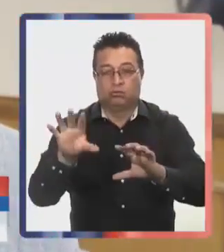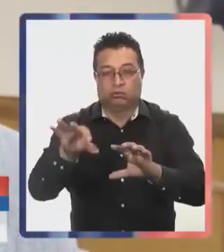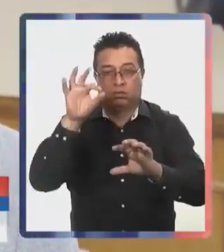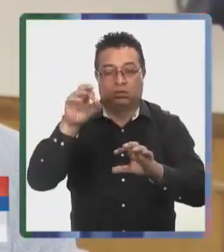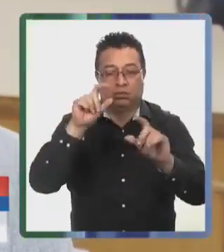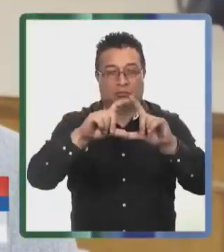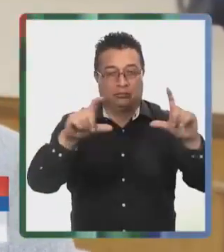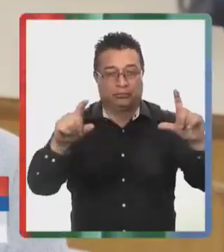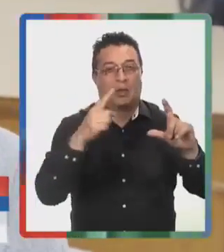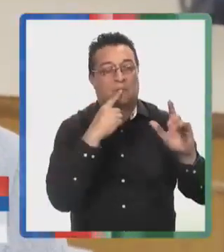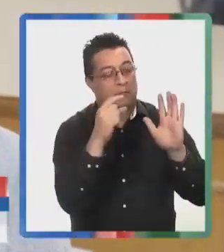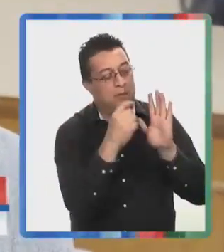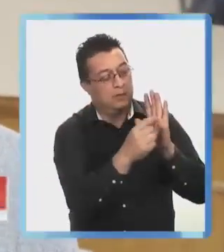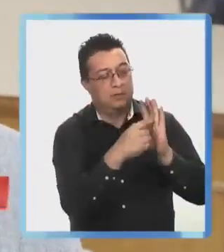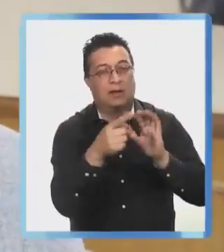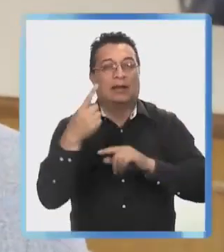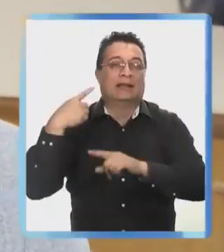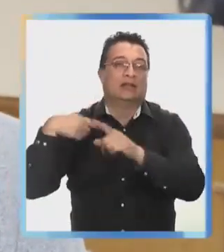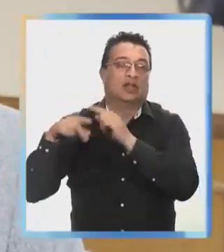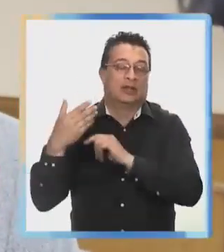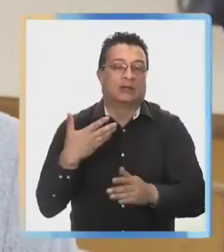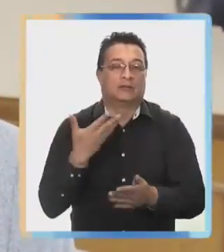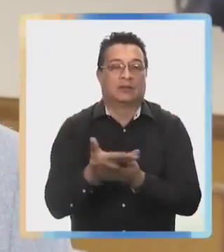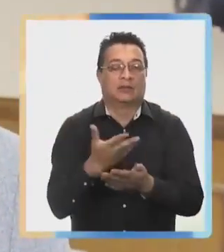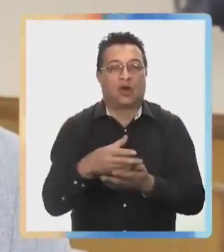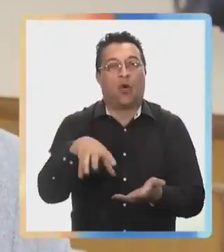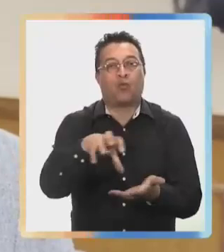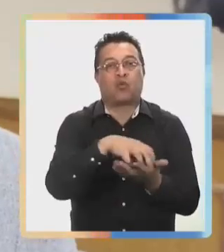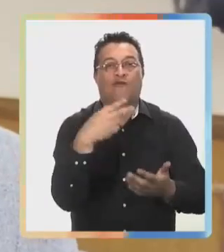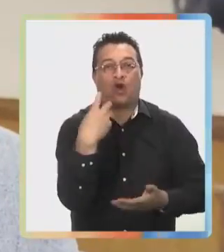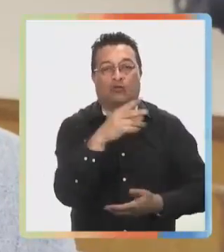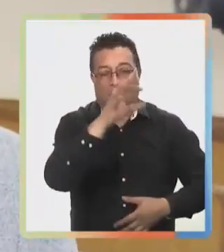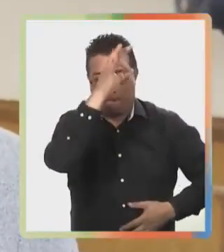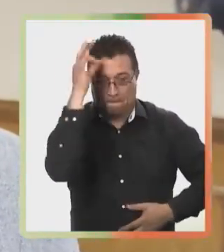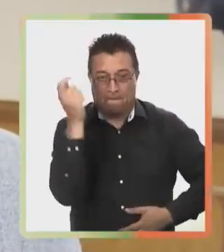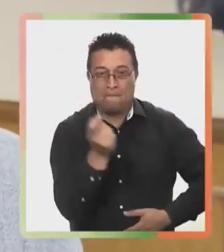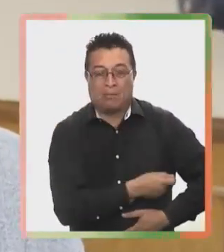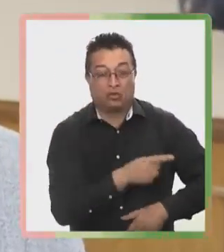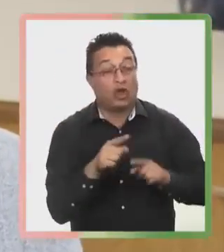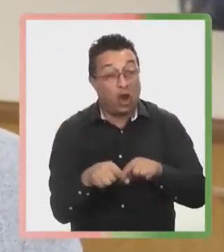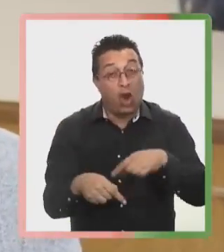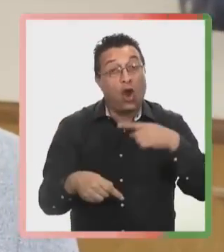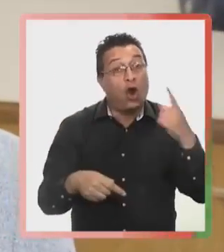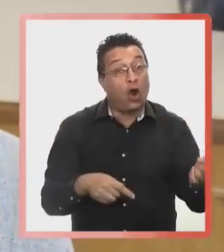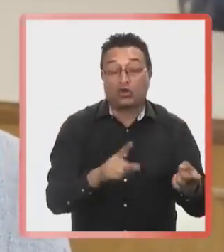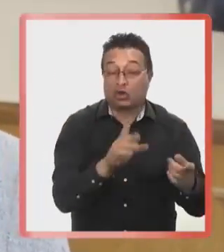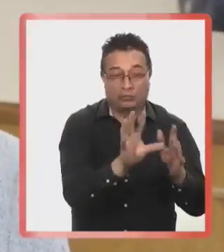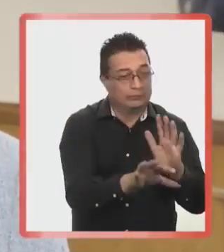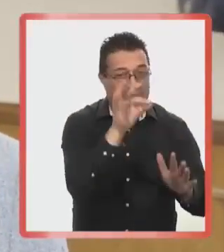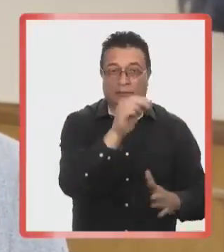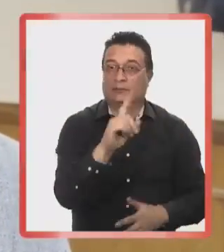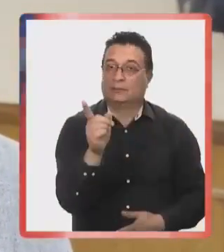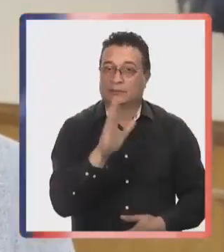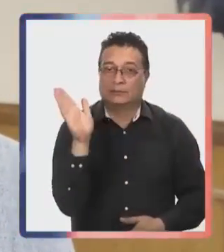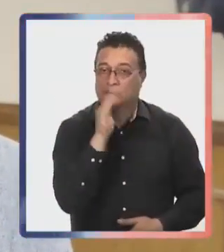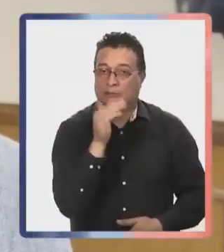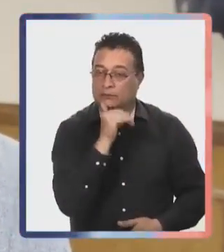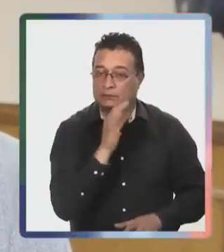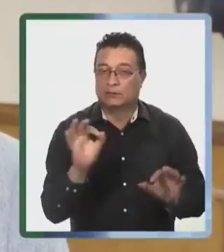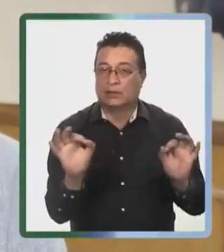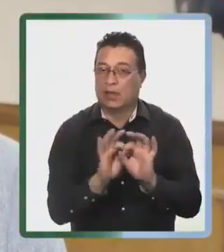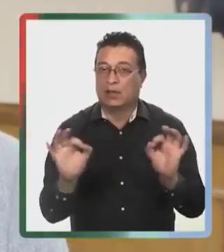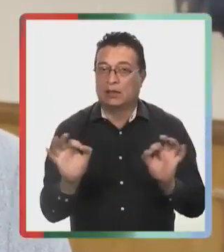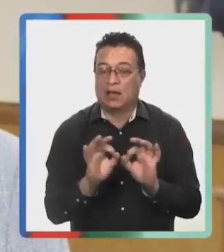con consignas de históricas del pueblo mapuche, y en el otro sector no se encontrarían hasta el